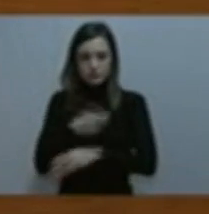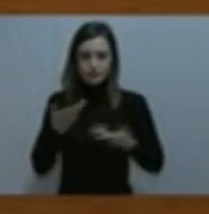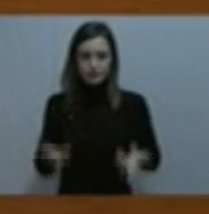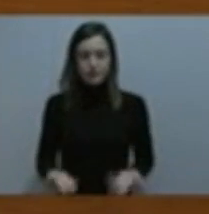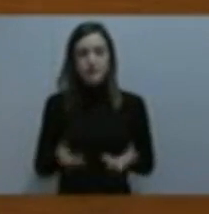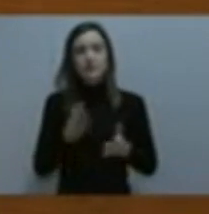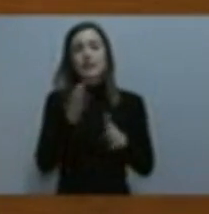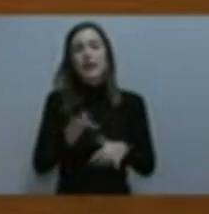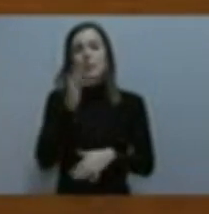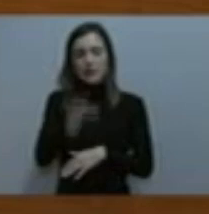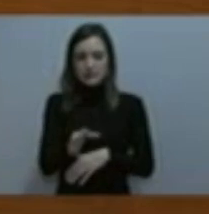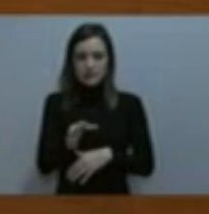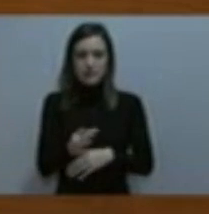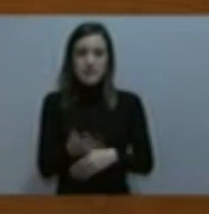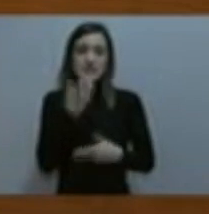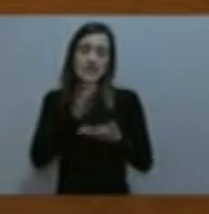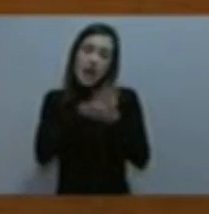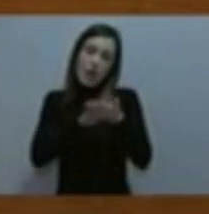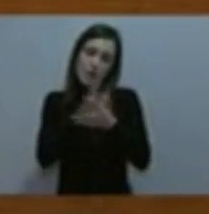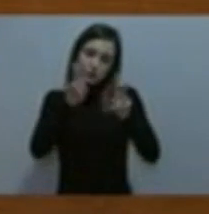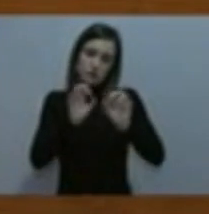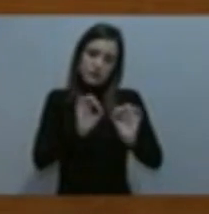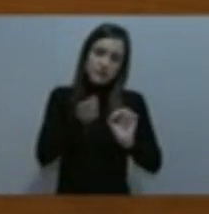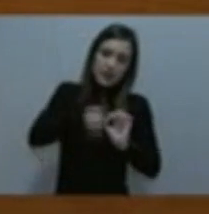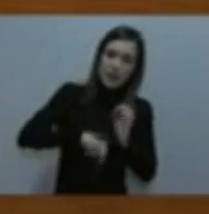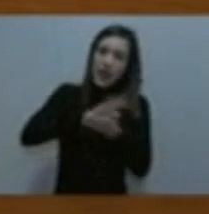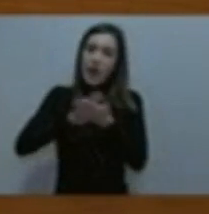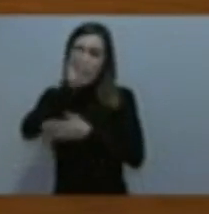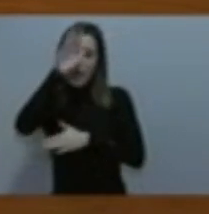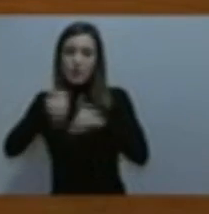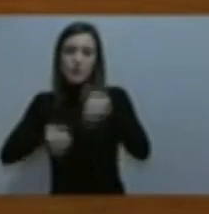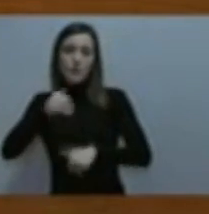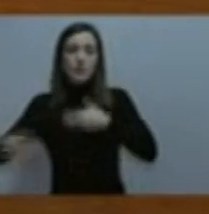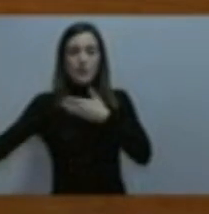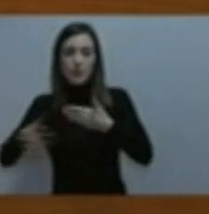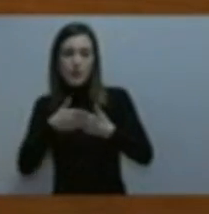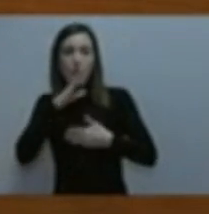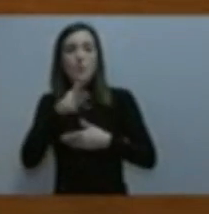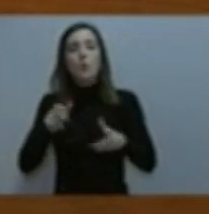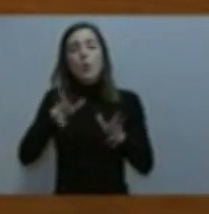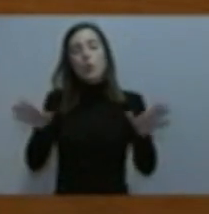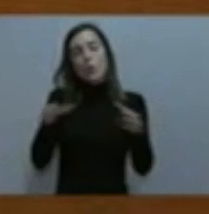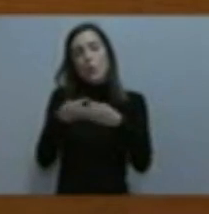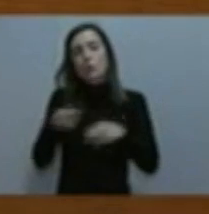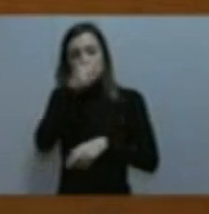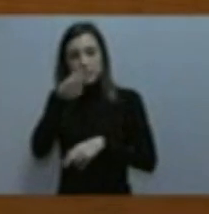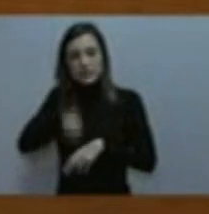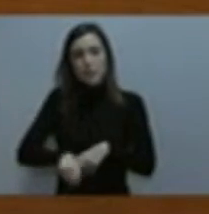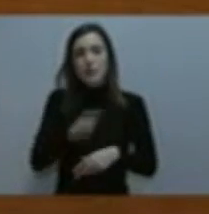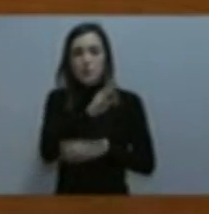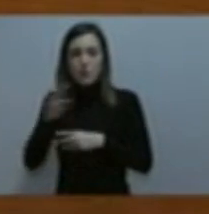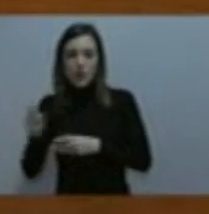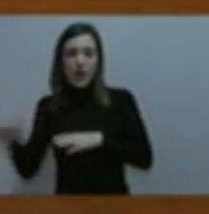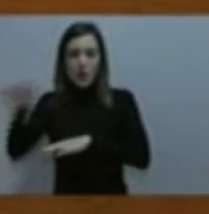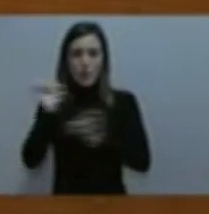Y si hablamos de esto, tendremos que hablar del cierre de la minería que socialistas y populares acordaron en Europa y del Capo Villa.